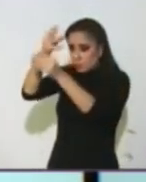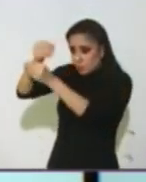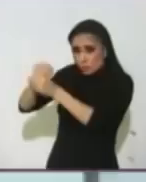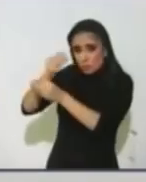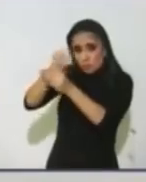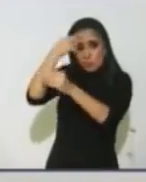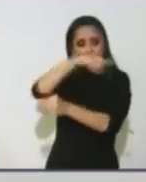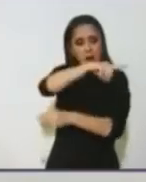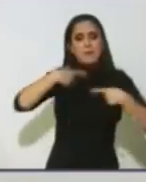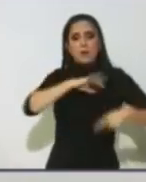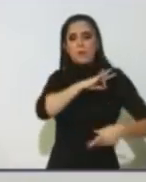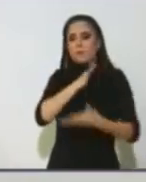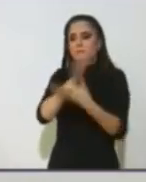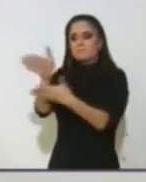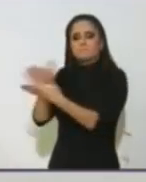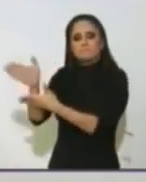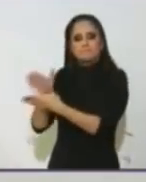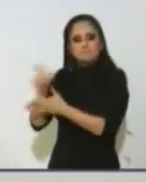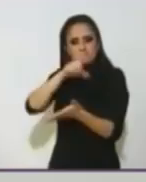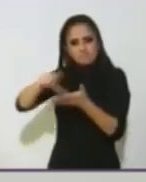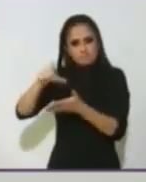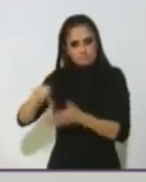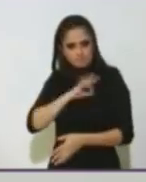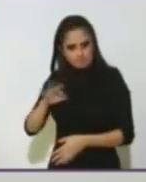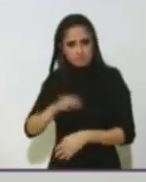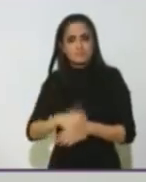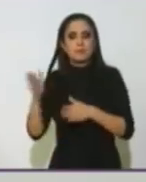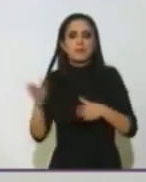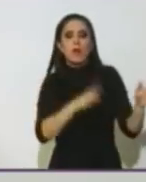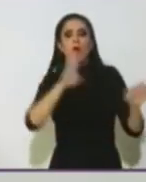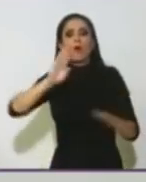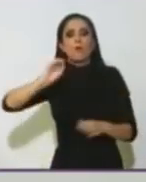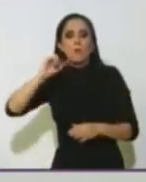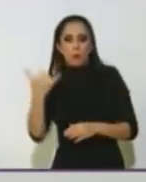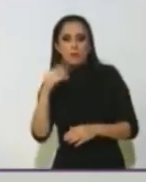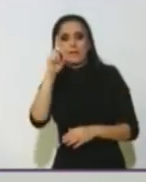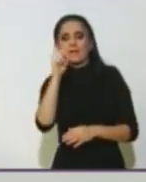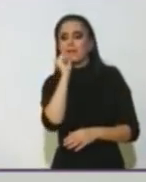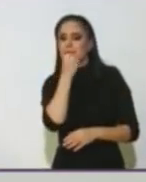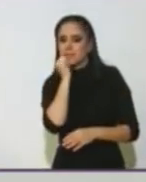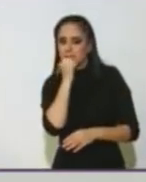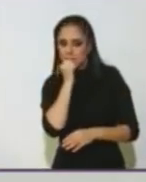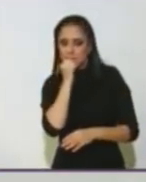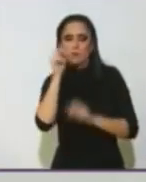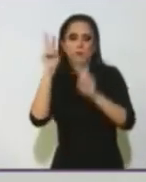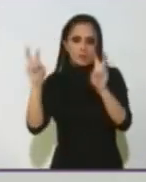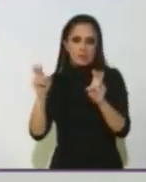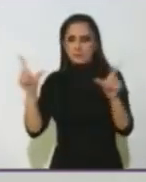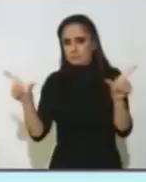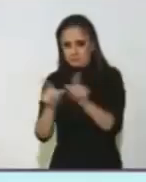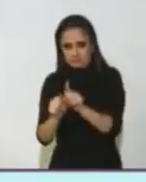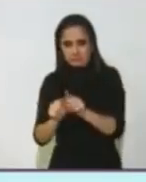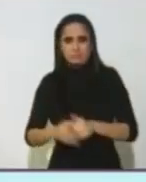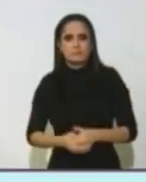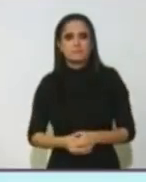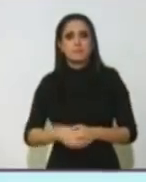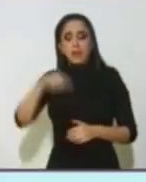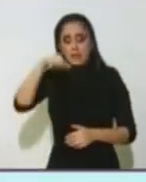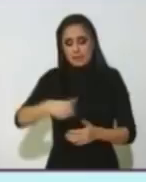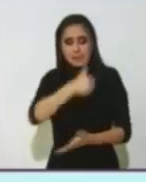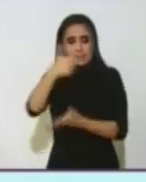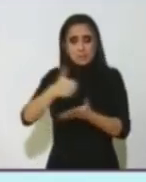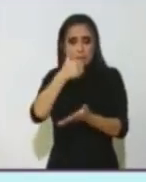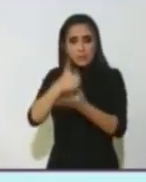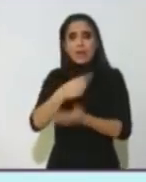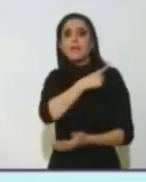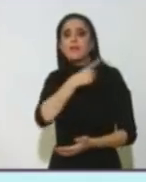gracias bicolor yo la cerramos civil y mariana voy 30 segundos organismo y sustentabilidad conclusión esta ciudad merece